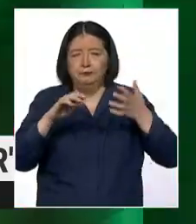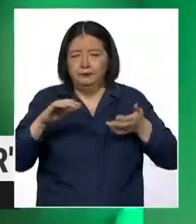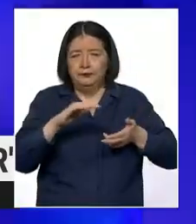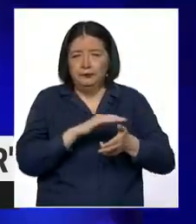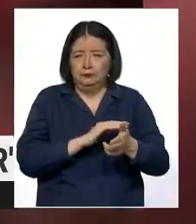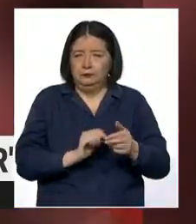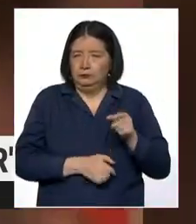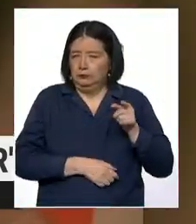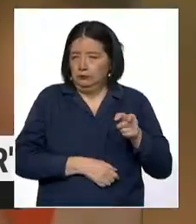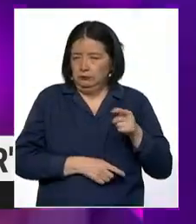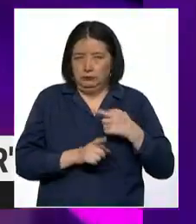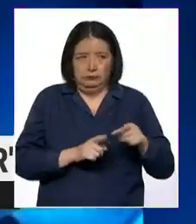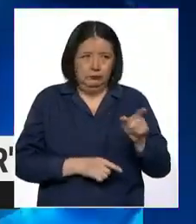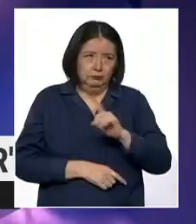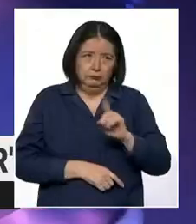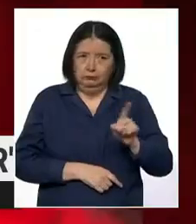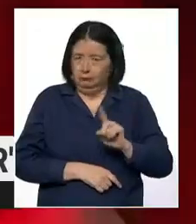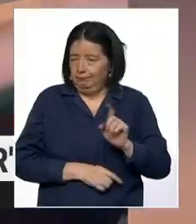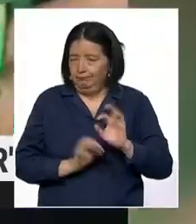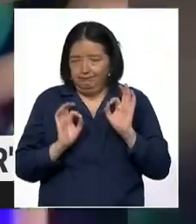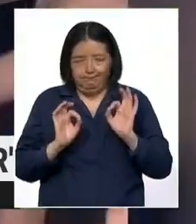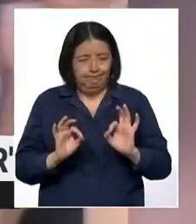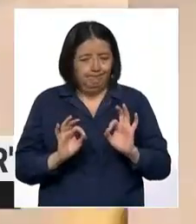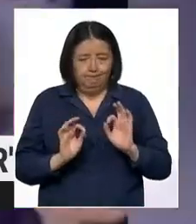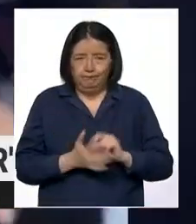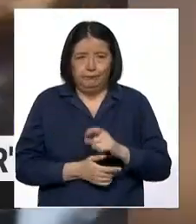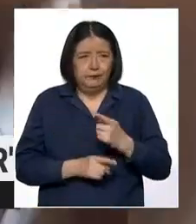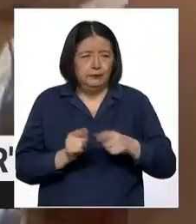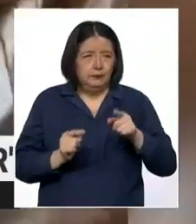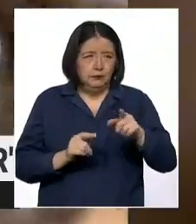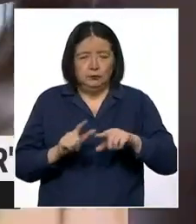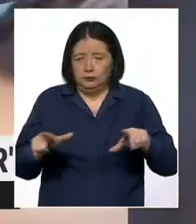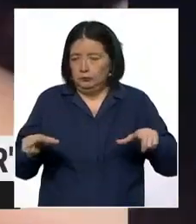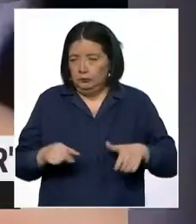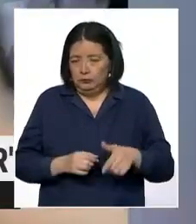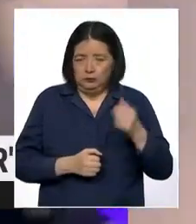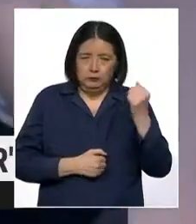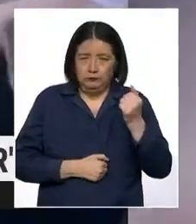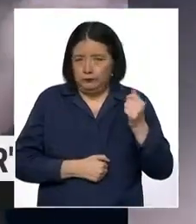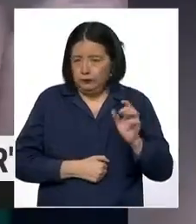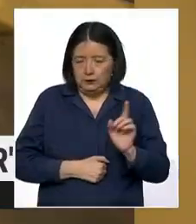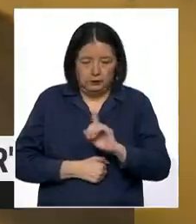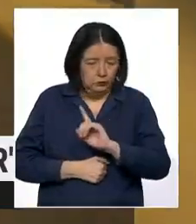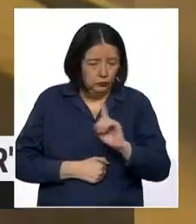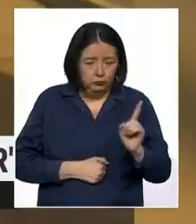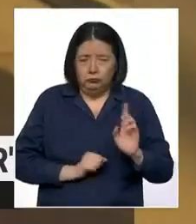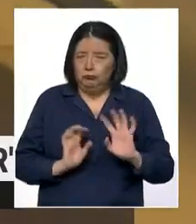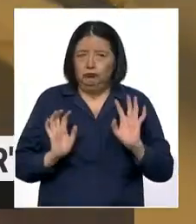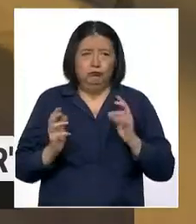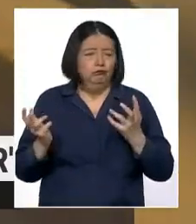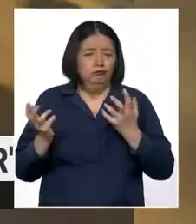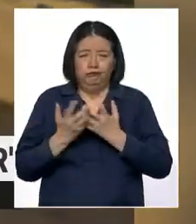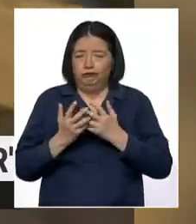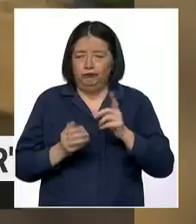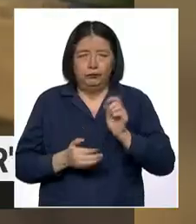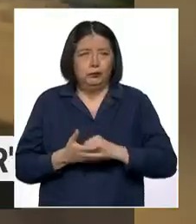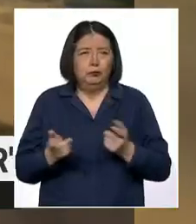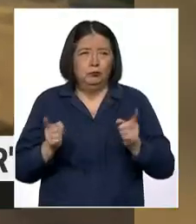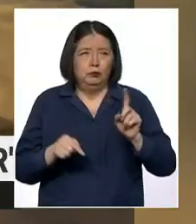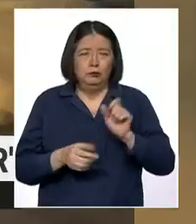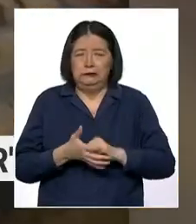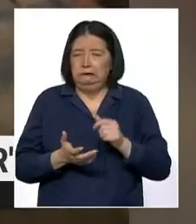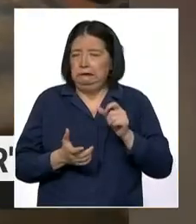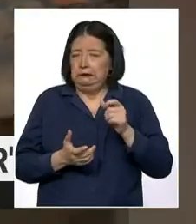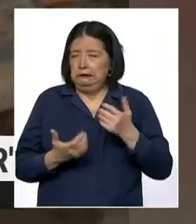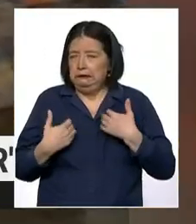obviamente esto no es apropiado para hacer un local, ¿verdad? Para hacer un local donde uno tendría que evacuar en gran cantidad de